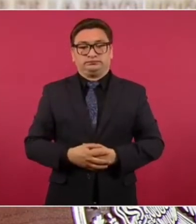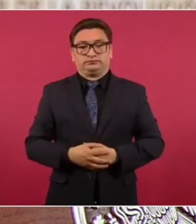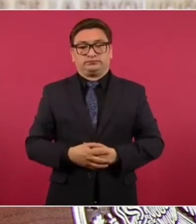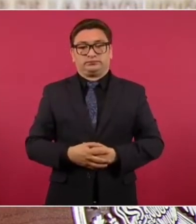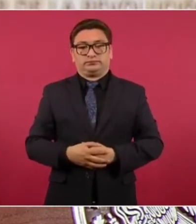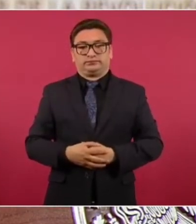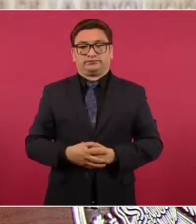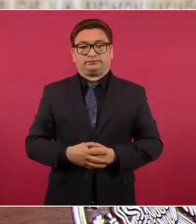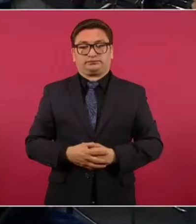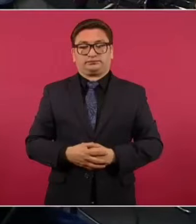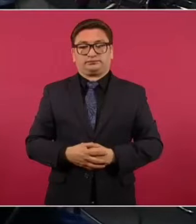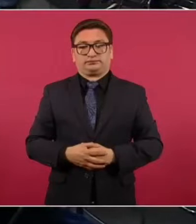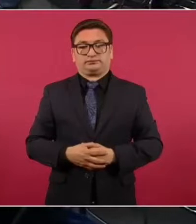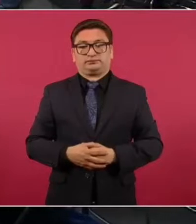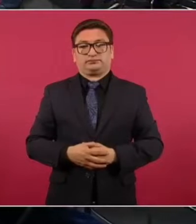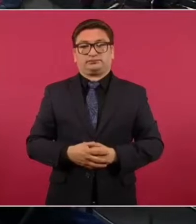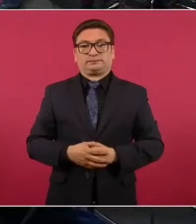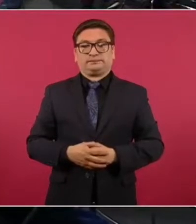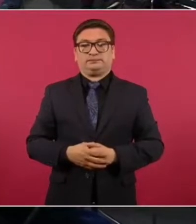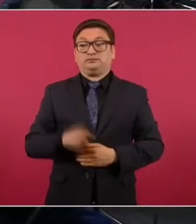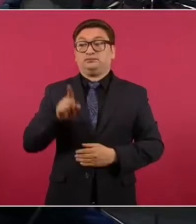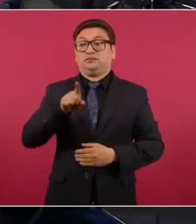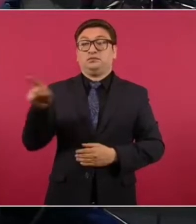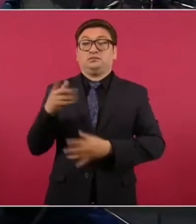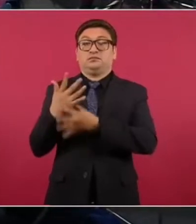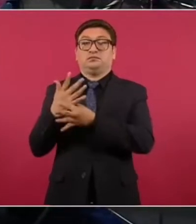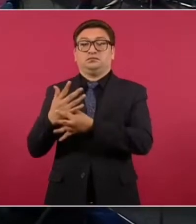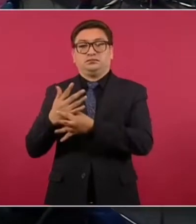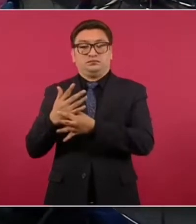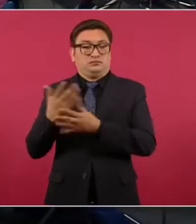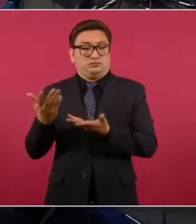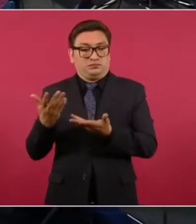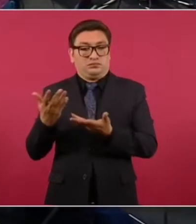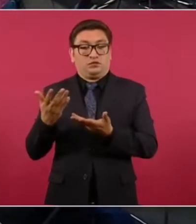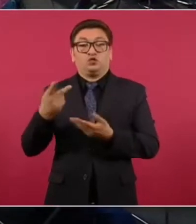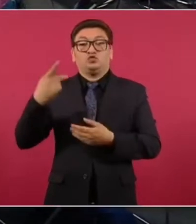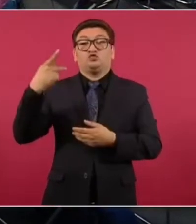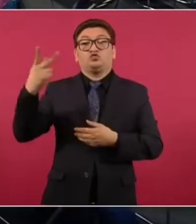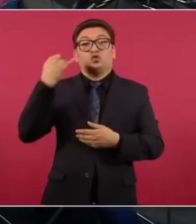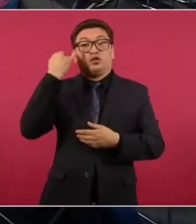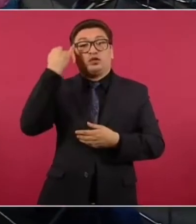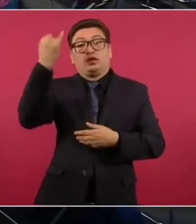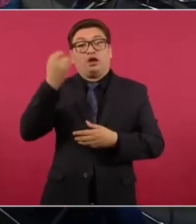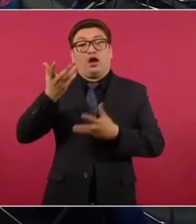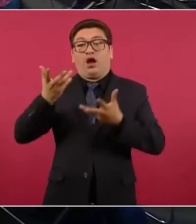Además, están defendiendo una estrategia fracasada.